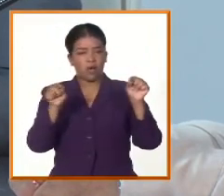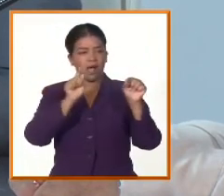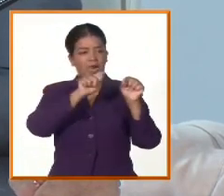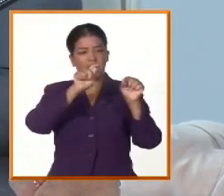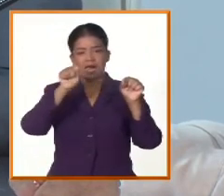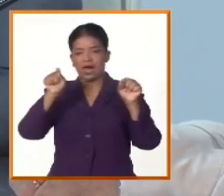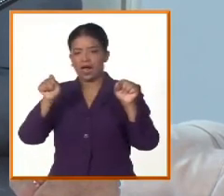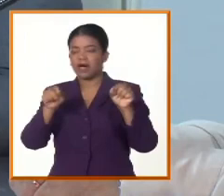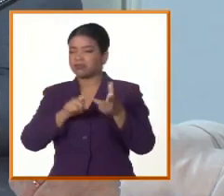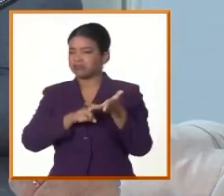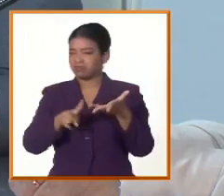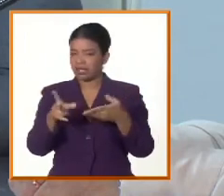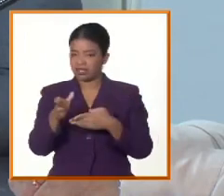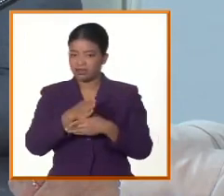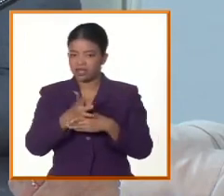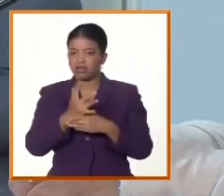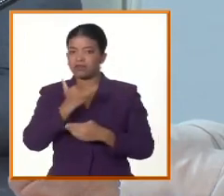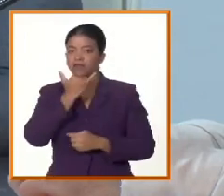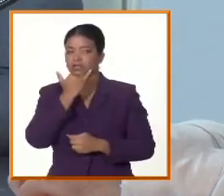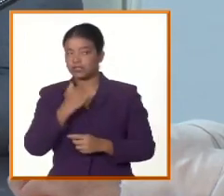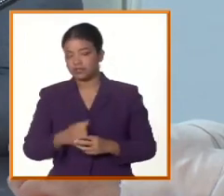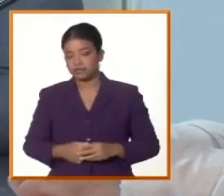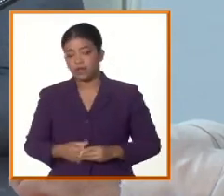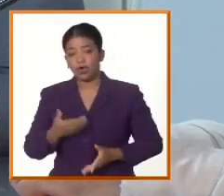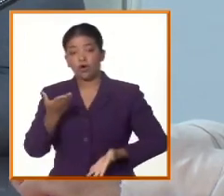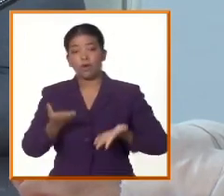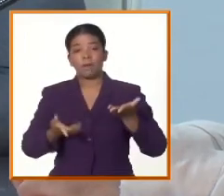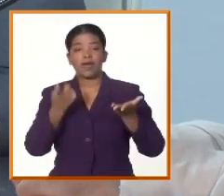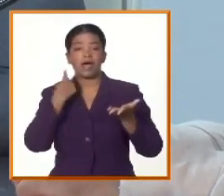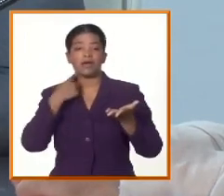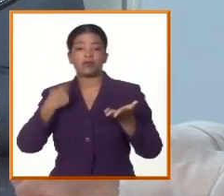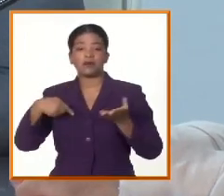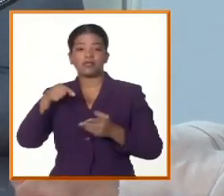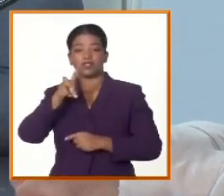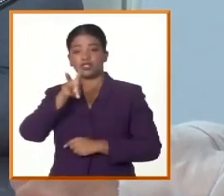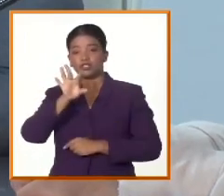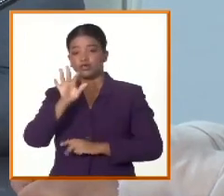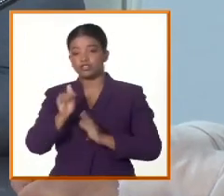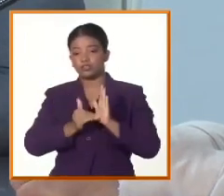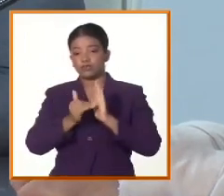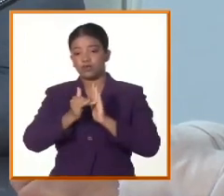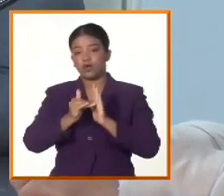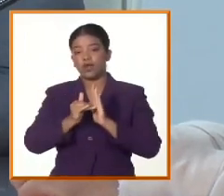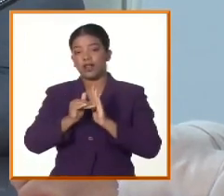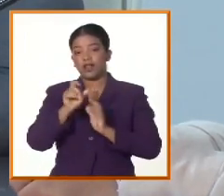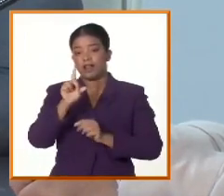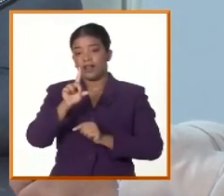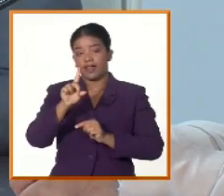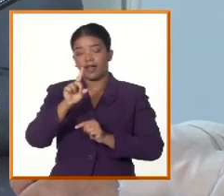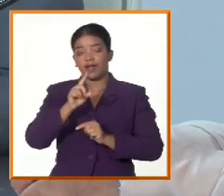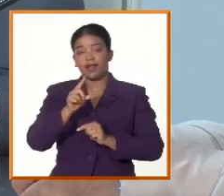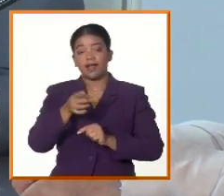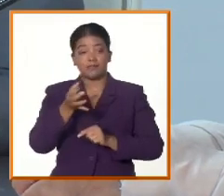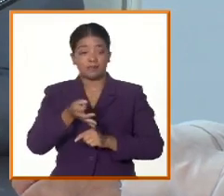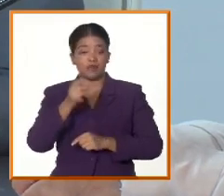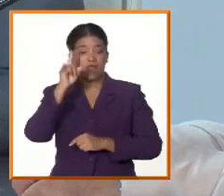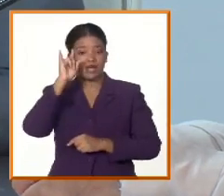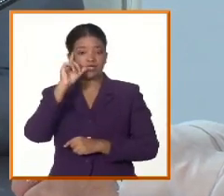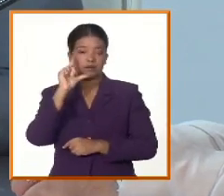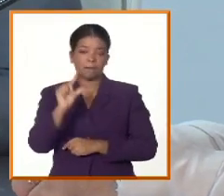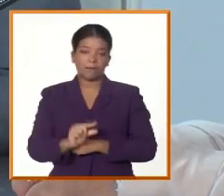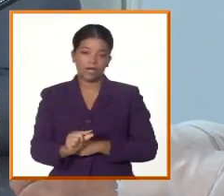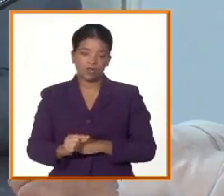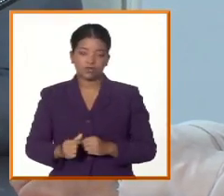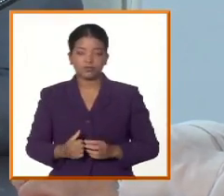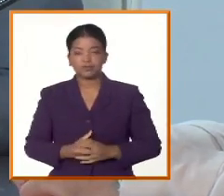38 millones que el año pasado nosotros la afectación de la sequía nos afectó la actividad acuícola que